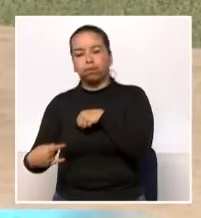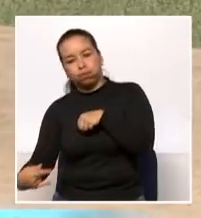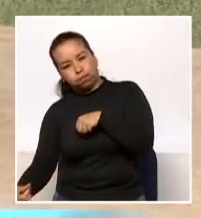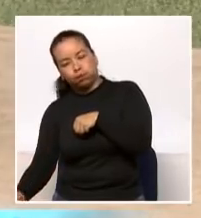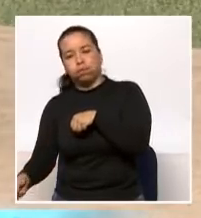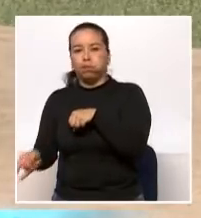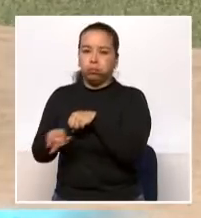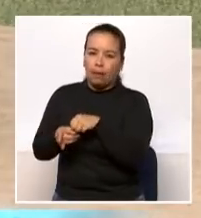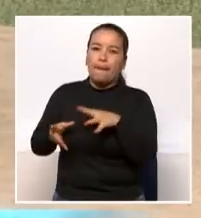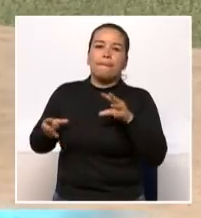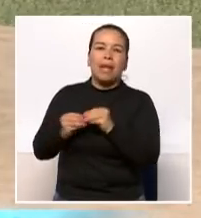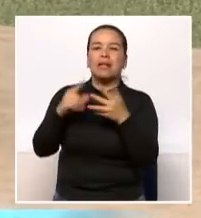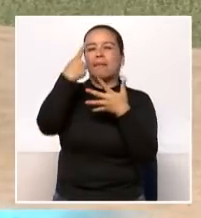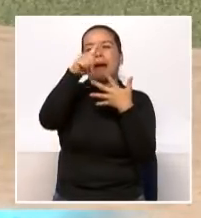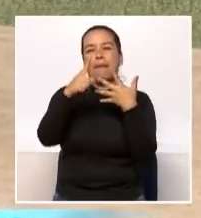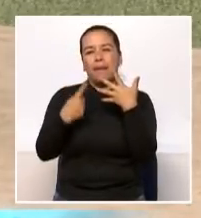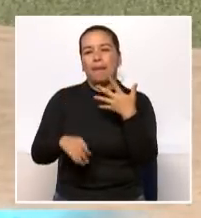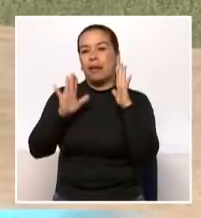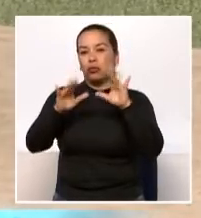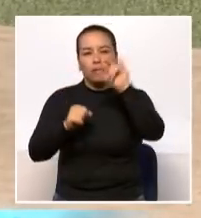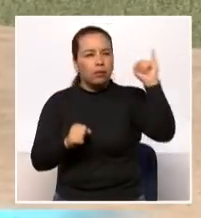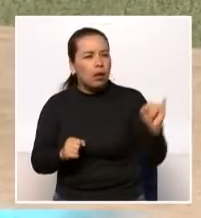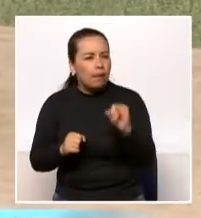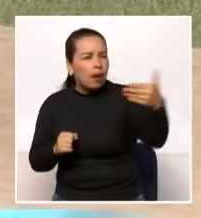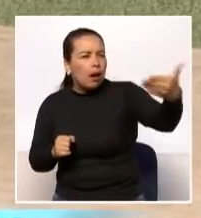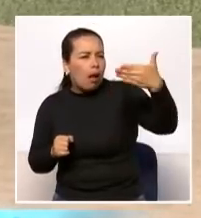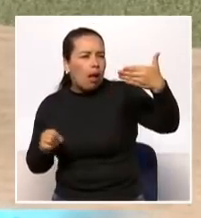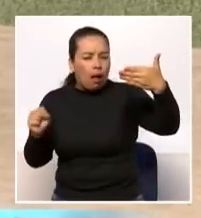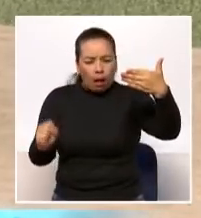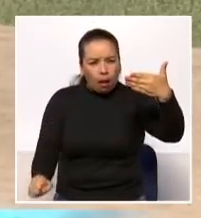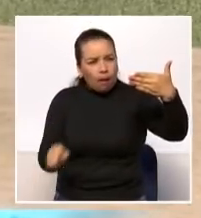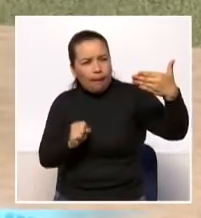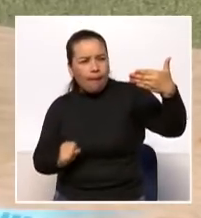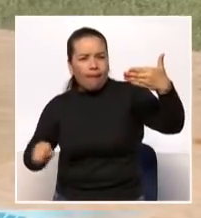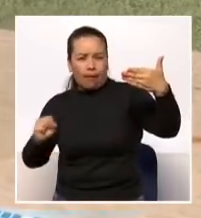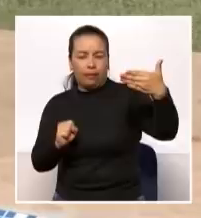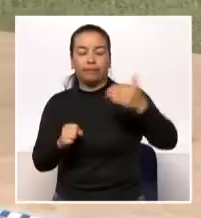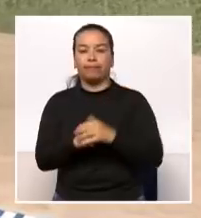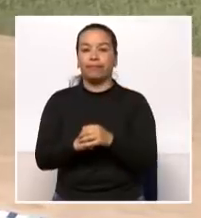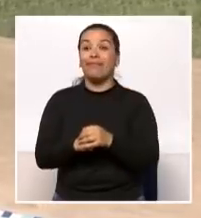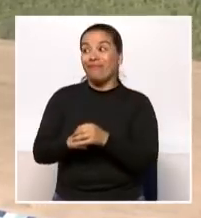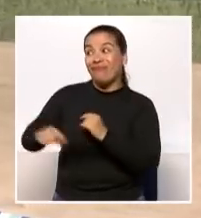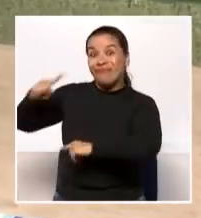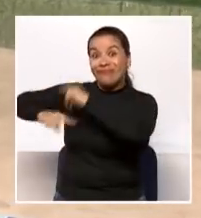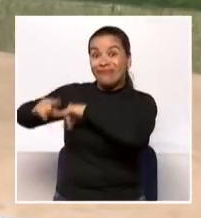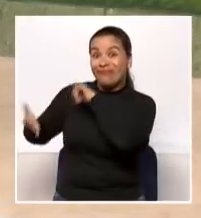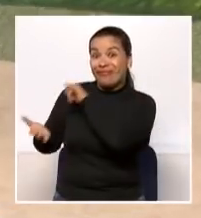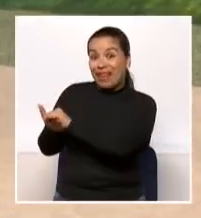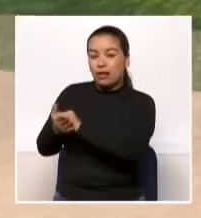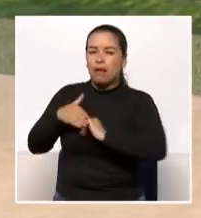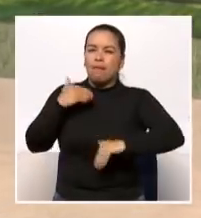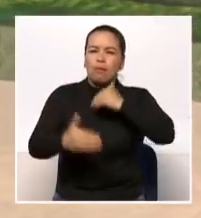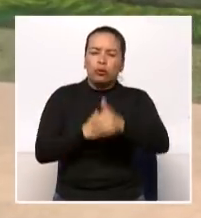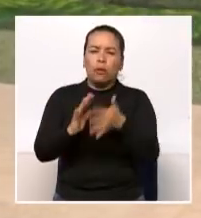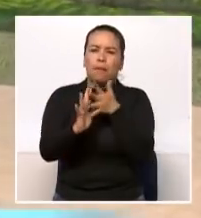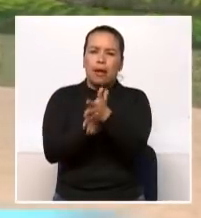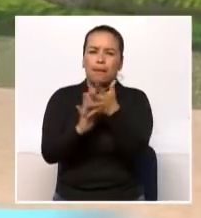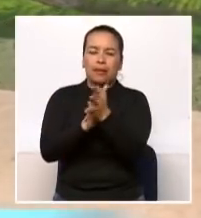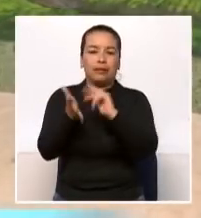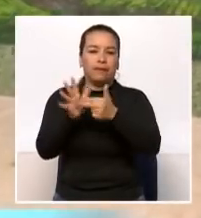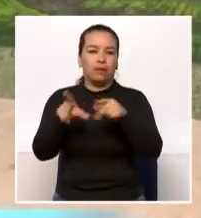ende las características en la imagen. Entonces todo este proceso que estamos hablando de ecografía son